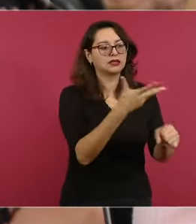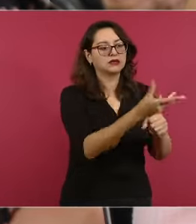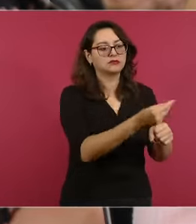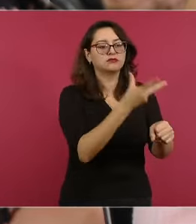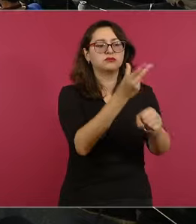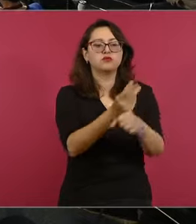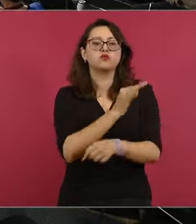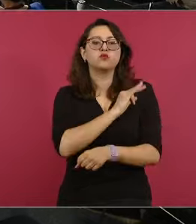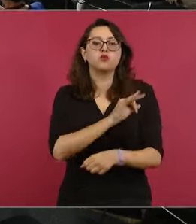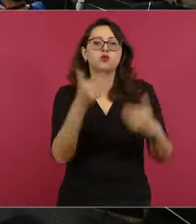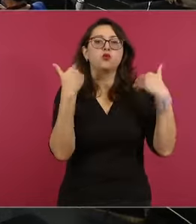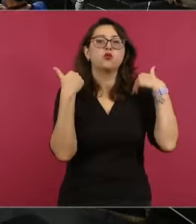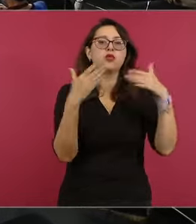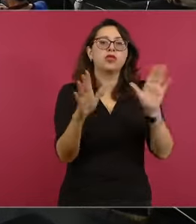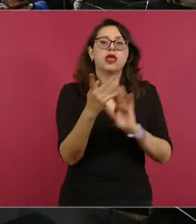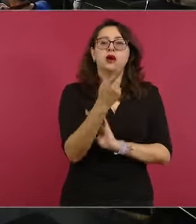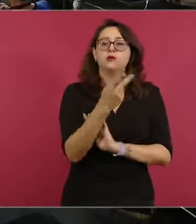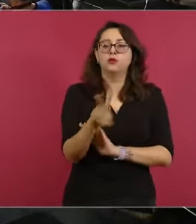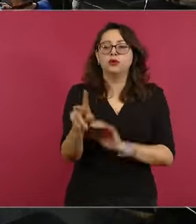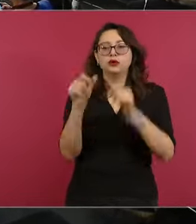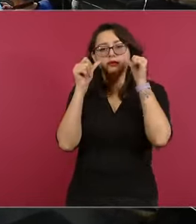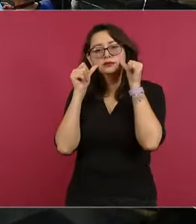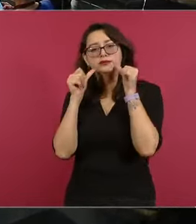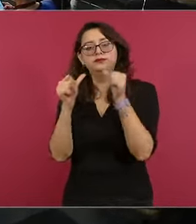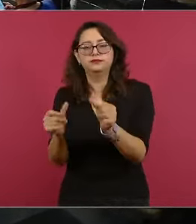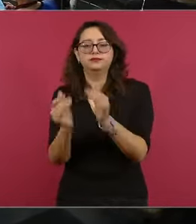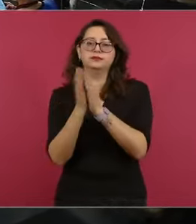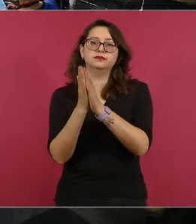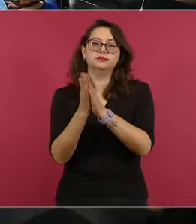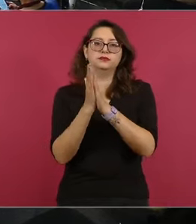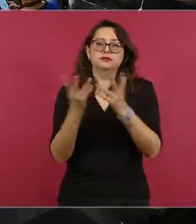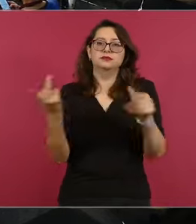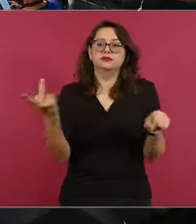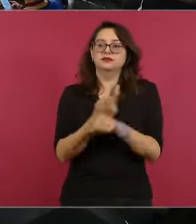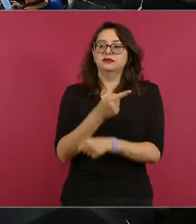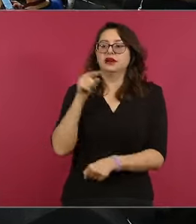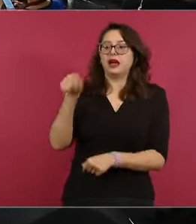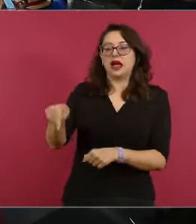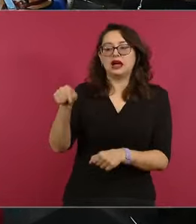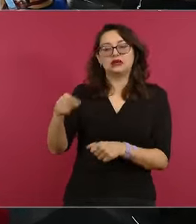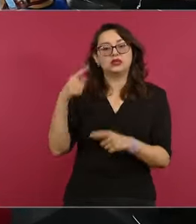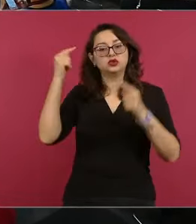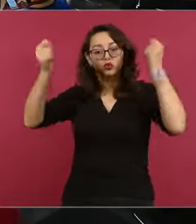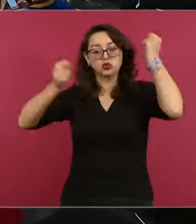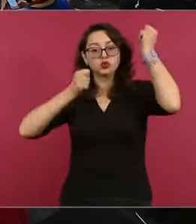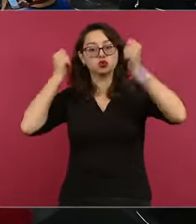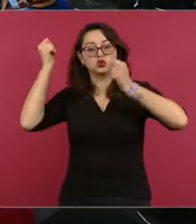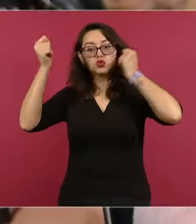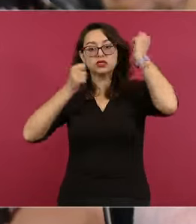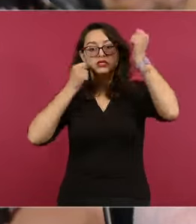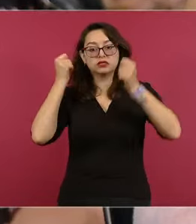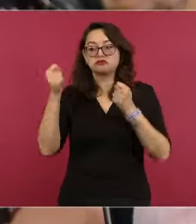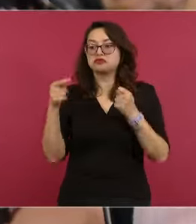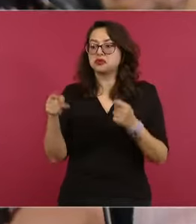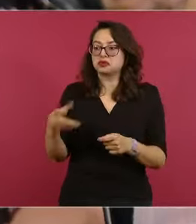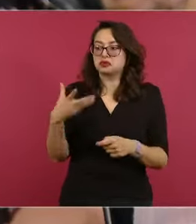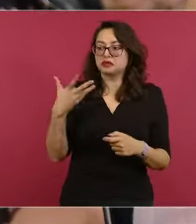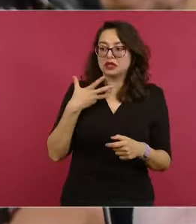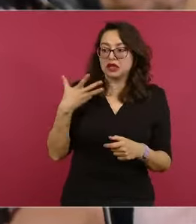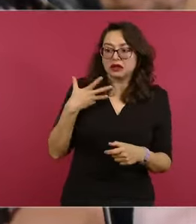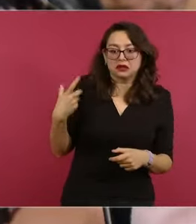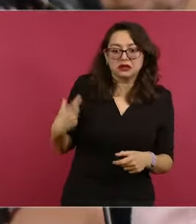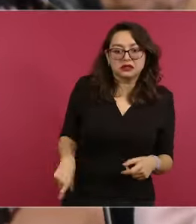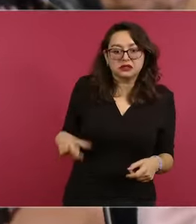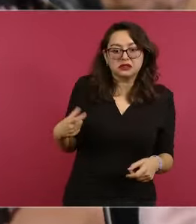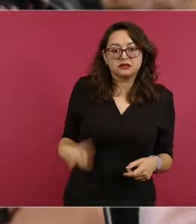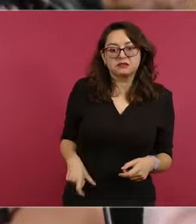Puerto Vallarta, porque de pronto, como lo ven como destino turístico muy importante, con buena ocupación, de la